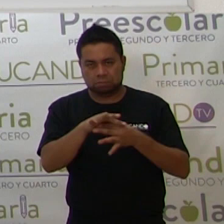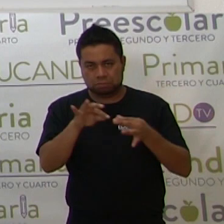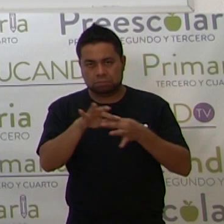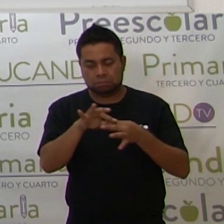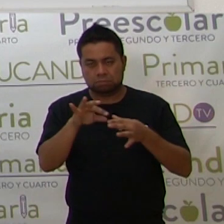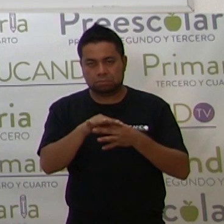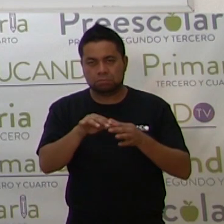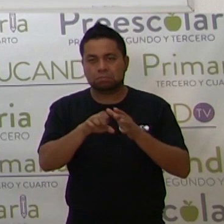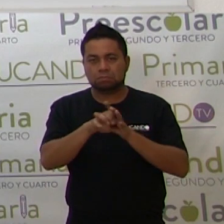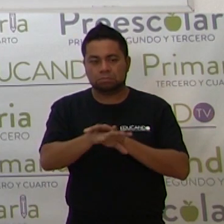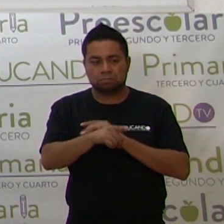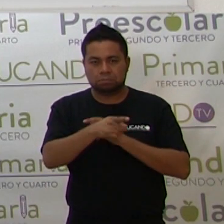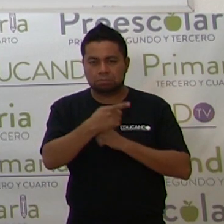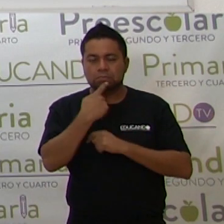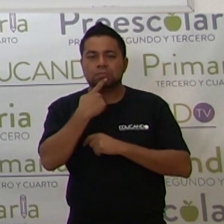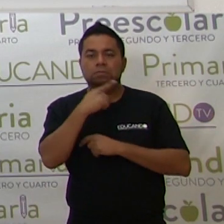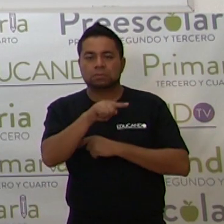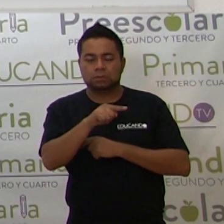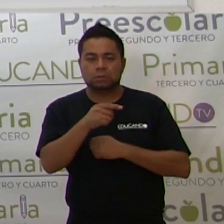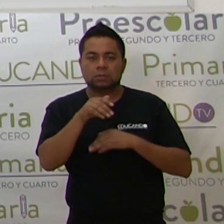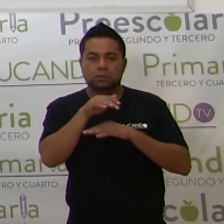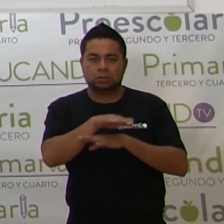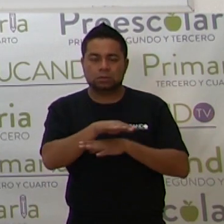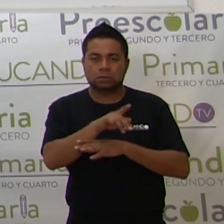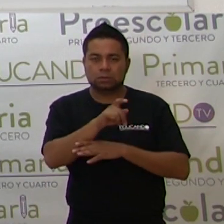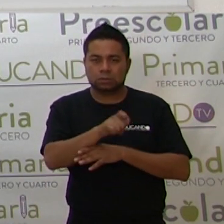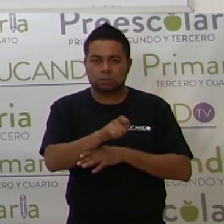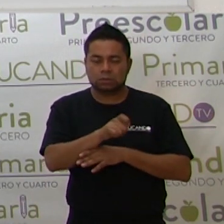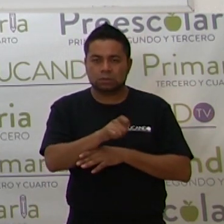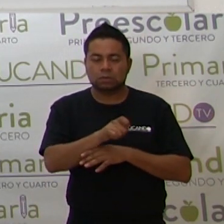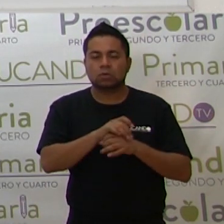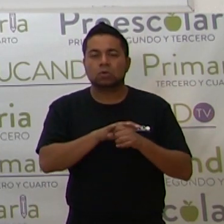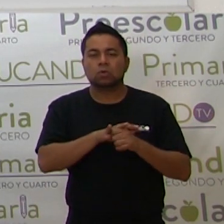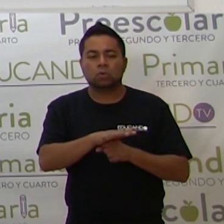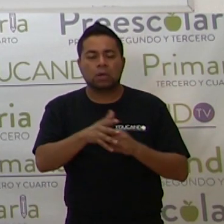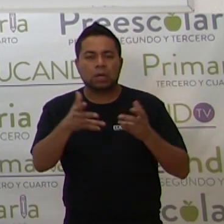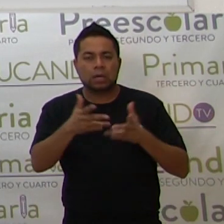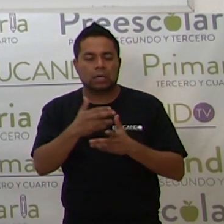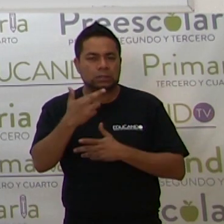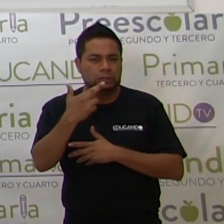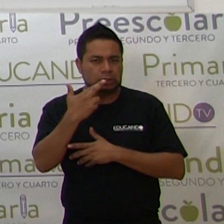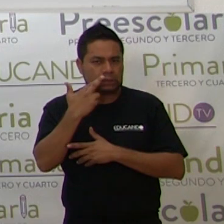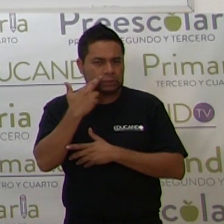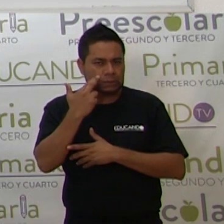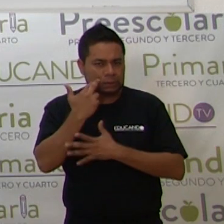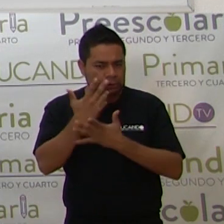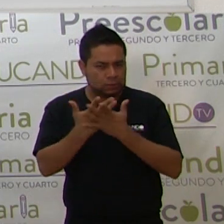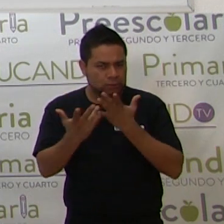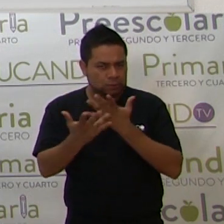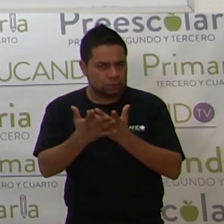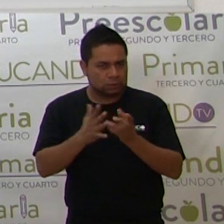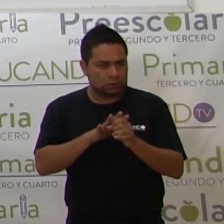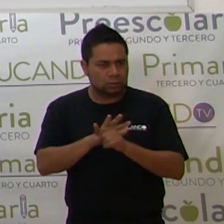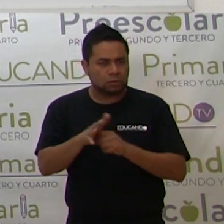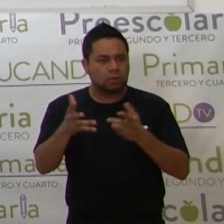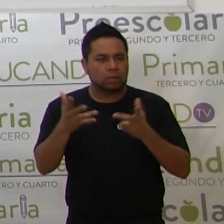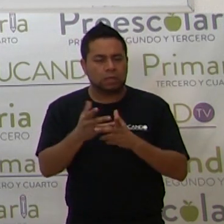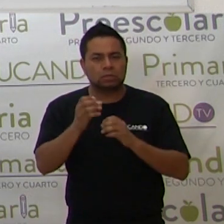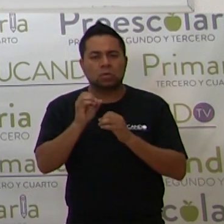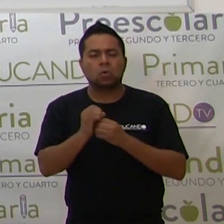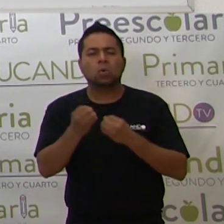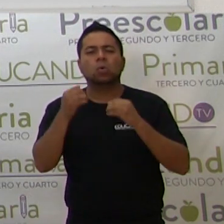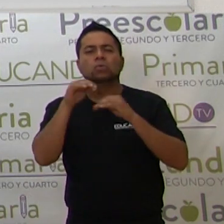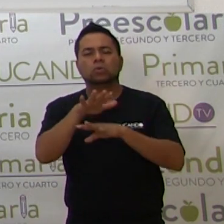primero y nos está haciendo referencia de qué hacen los ratones, ¿bien? O de qué va a